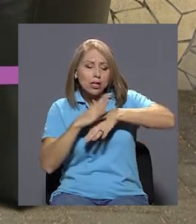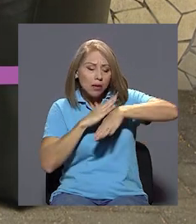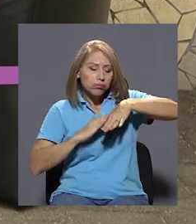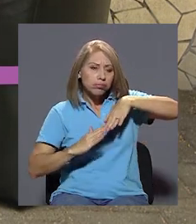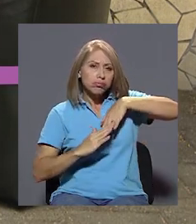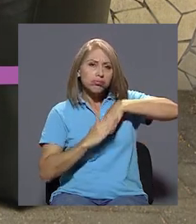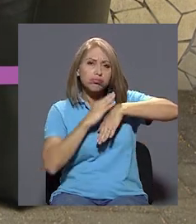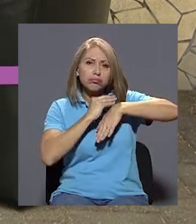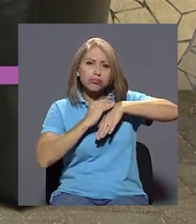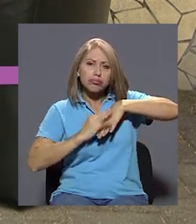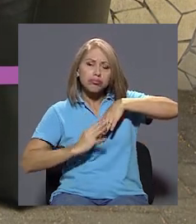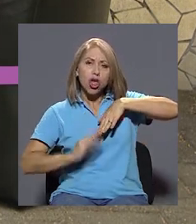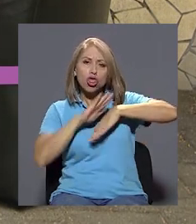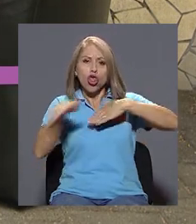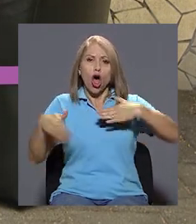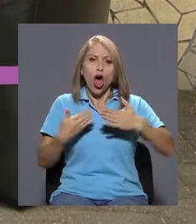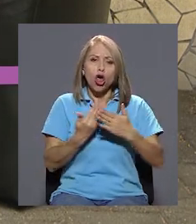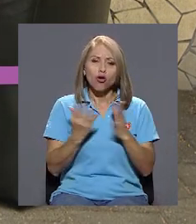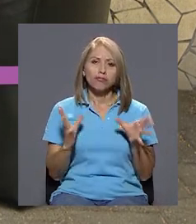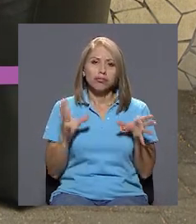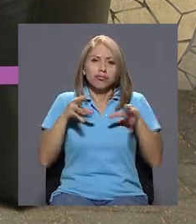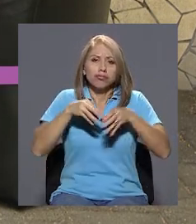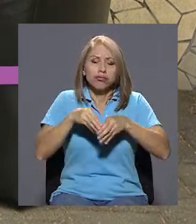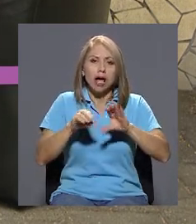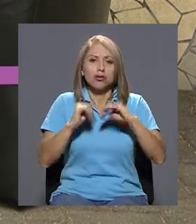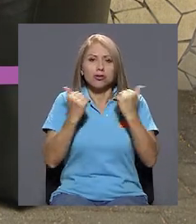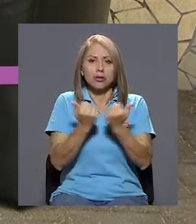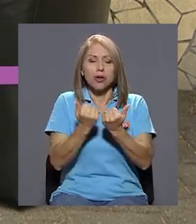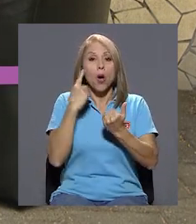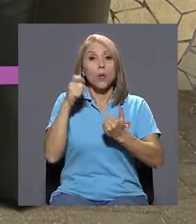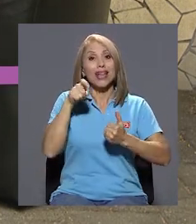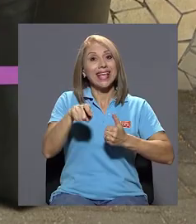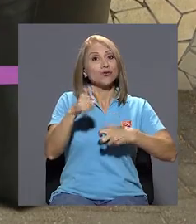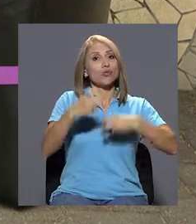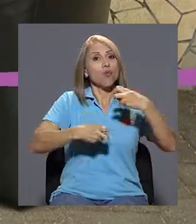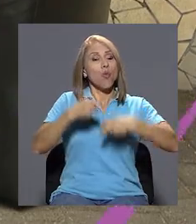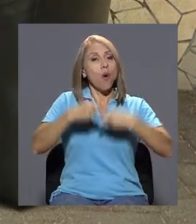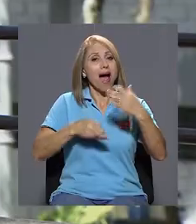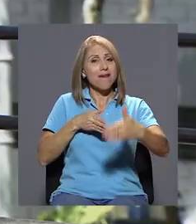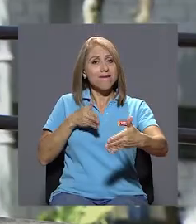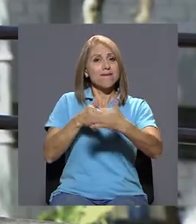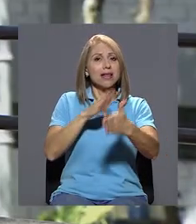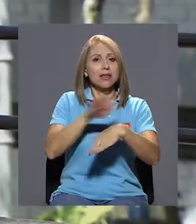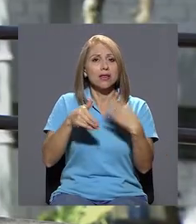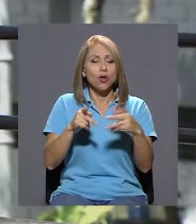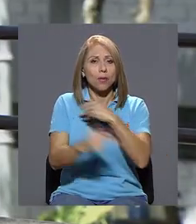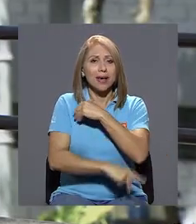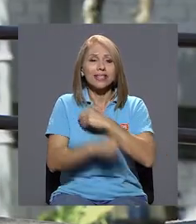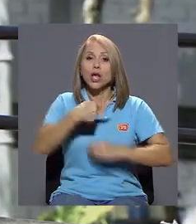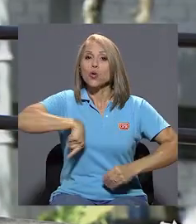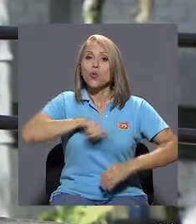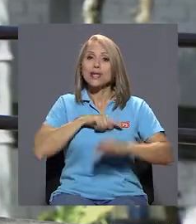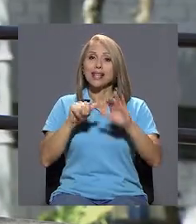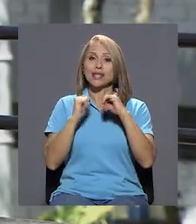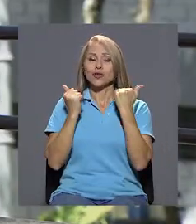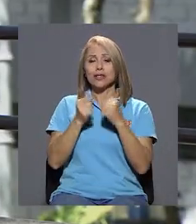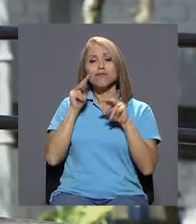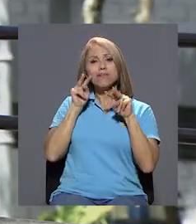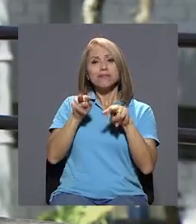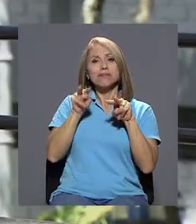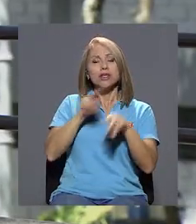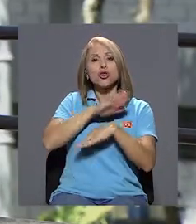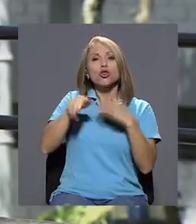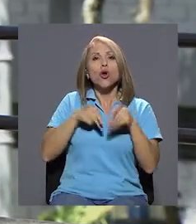familias que están dentro de nuestra asociación, porque es una problemática, ¿verdad?, que afecta a todo el país. O sea, nuestra asociación